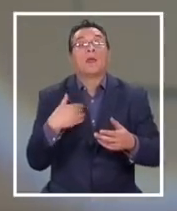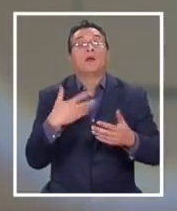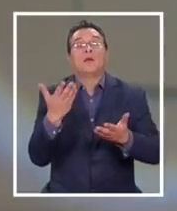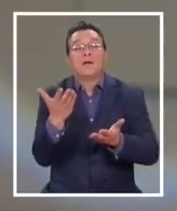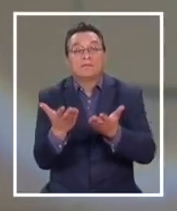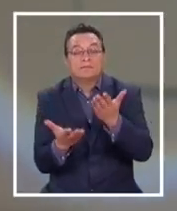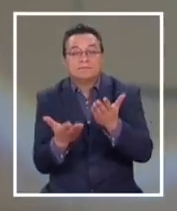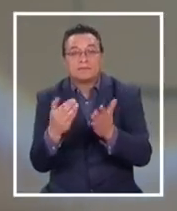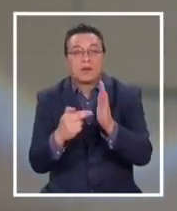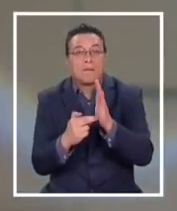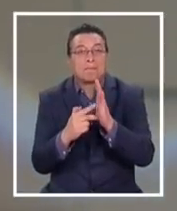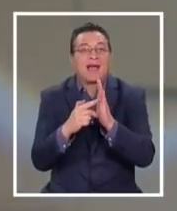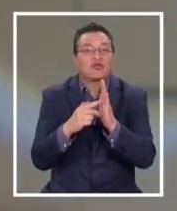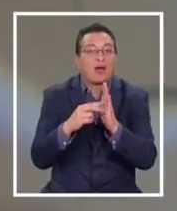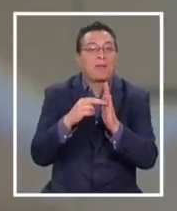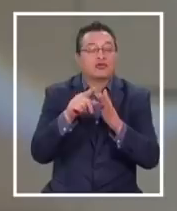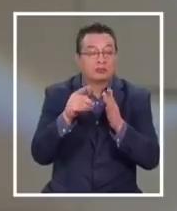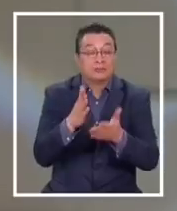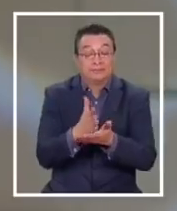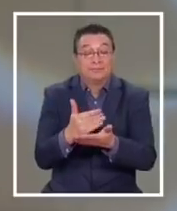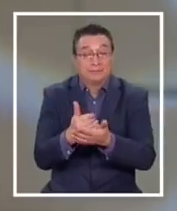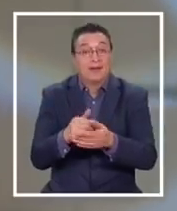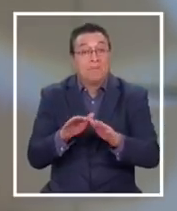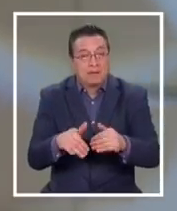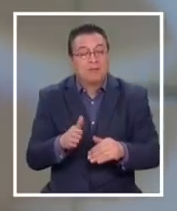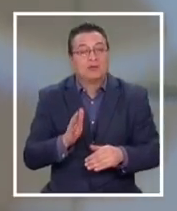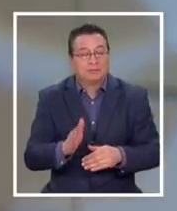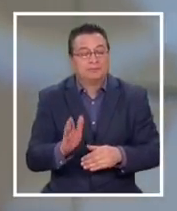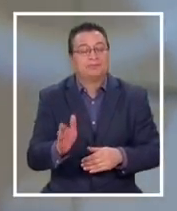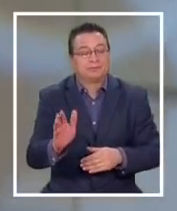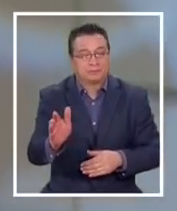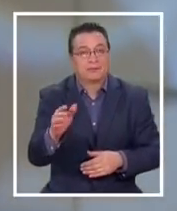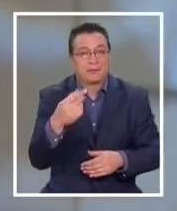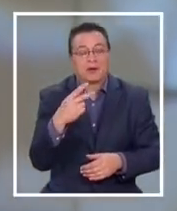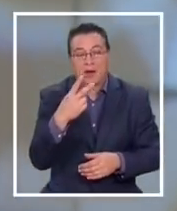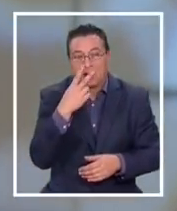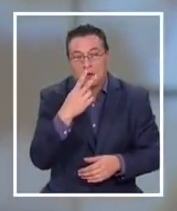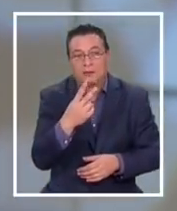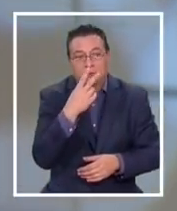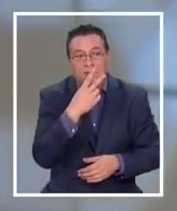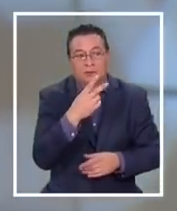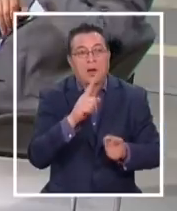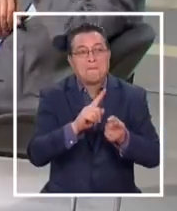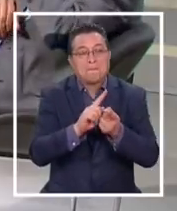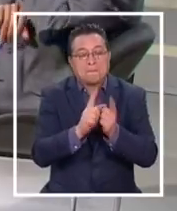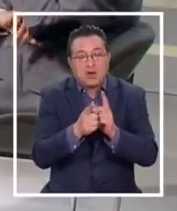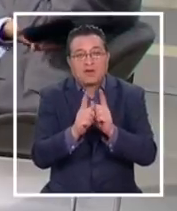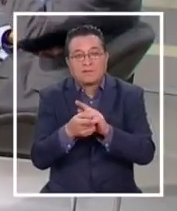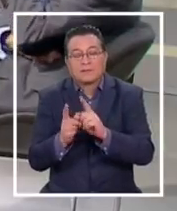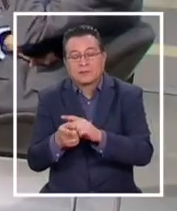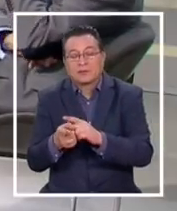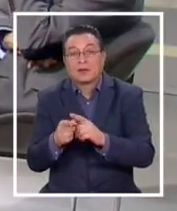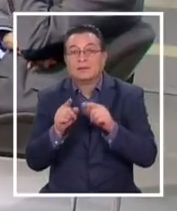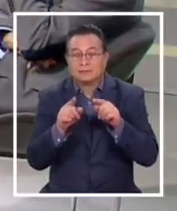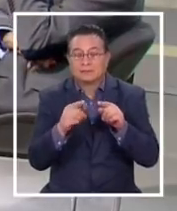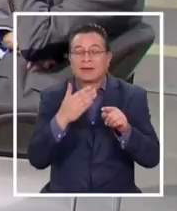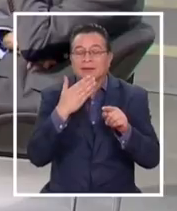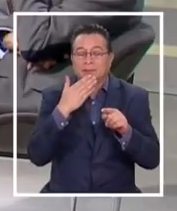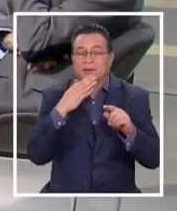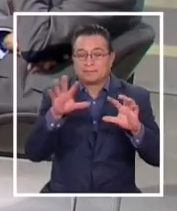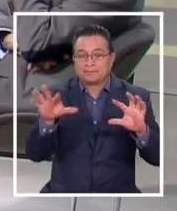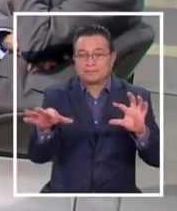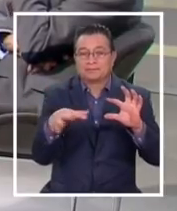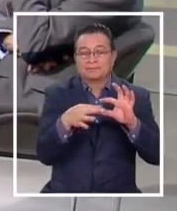directamente al paso a paso, pero las medidas que sí ya conocemos, cómo las vamos modificando, alterando. Pero eso también tiene relación